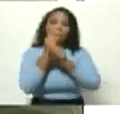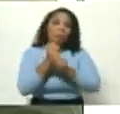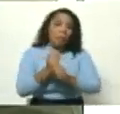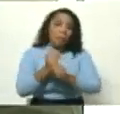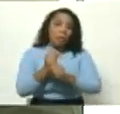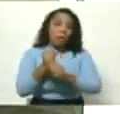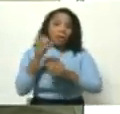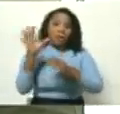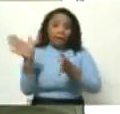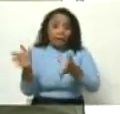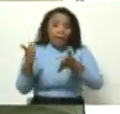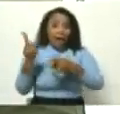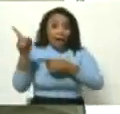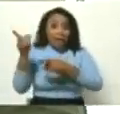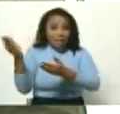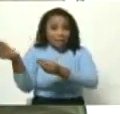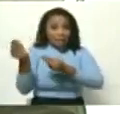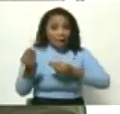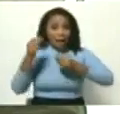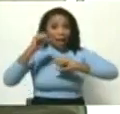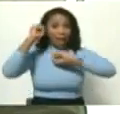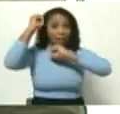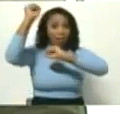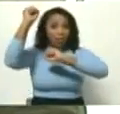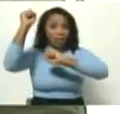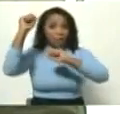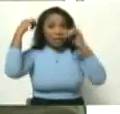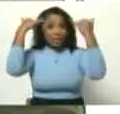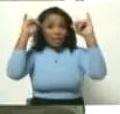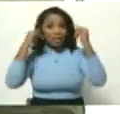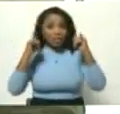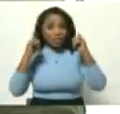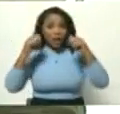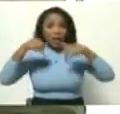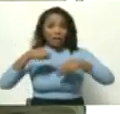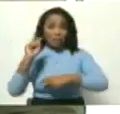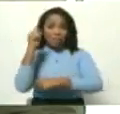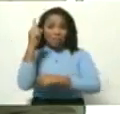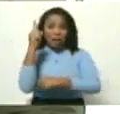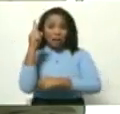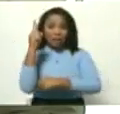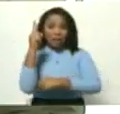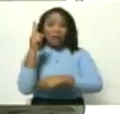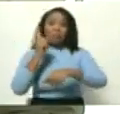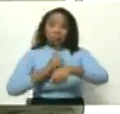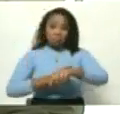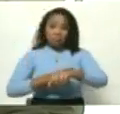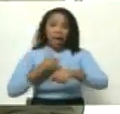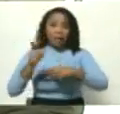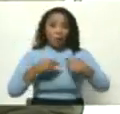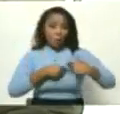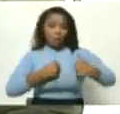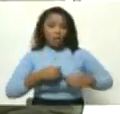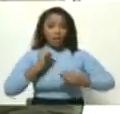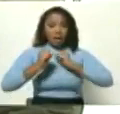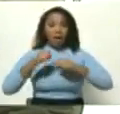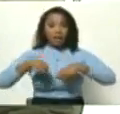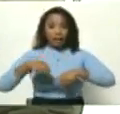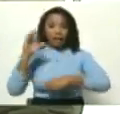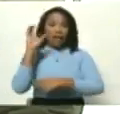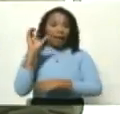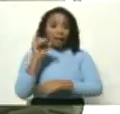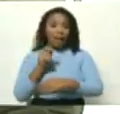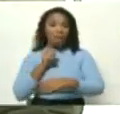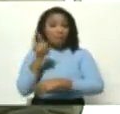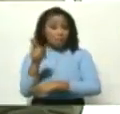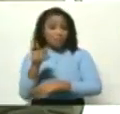traernos esa victoria. Y bueno, y para celebrar esta primera tanda de Corazón Llanero en Caracas, bueno, va a estar ahí